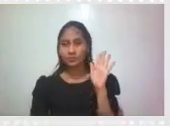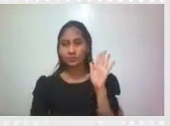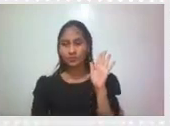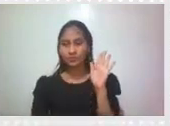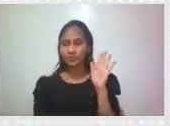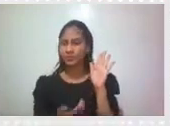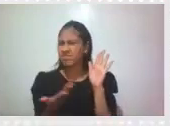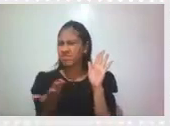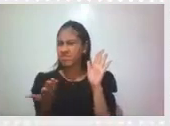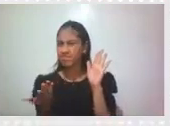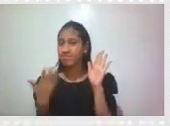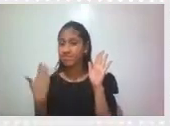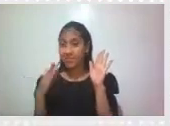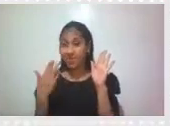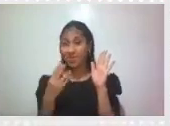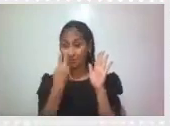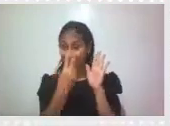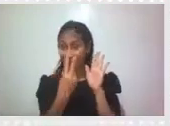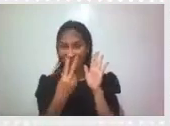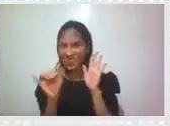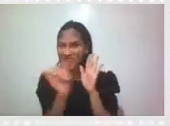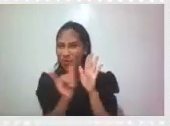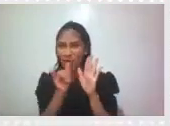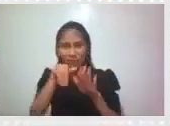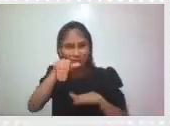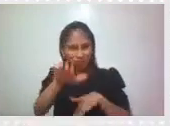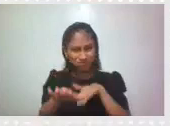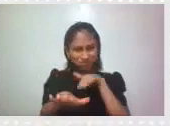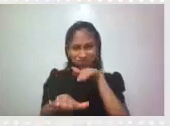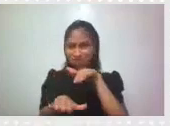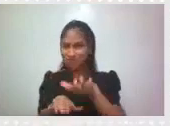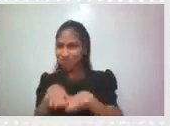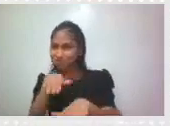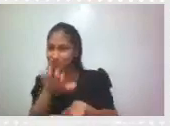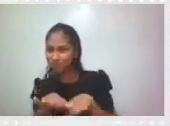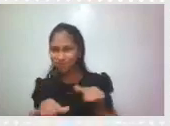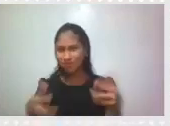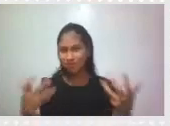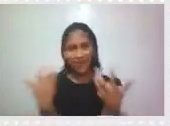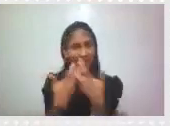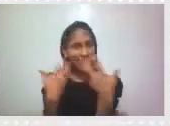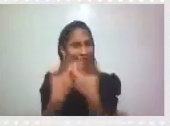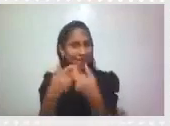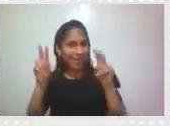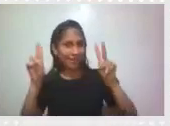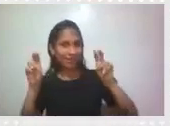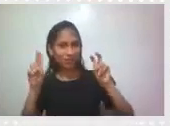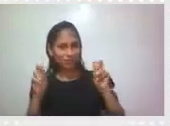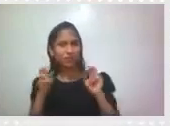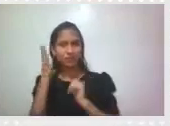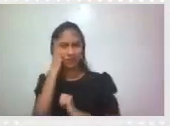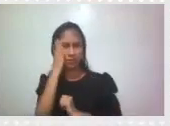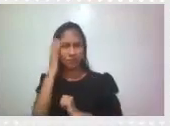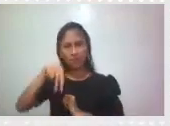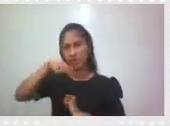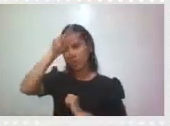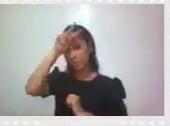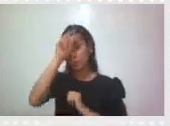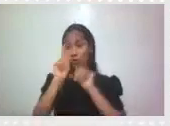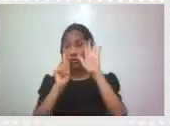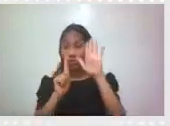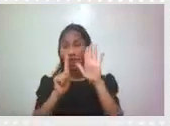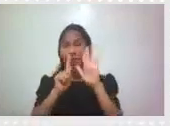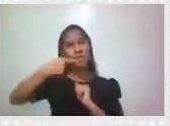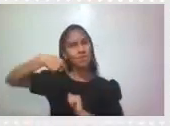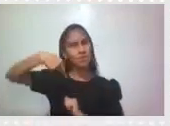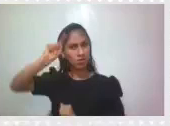Entonces ya hay un camino que hemos recorrido en el Senace respecto a este tema, ¿no? Sabemos que en el Perú 6 millones de personas